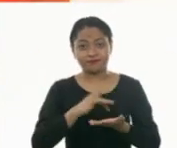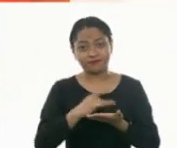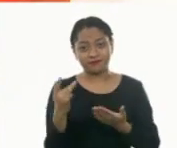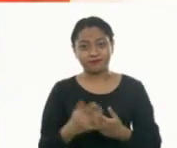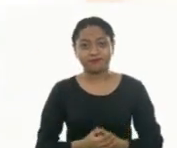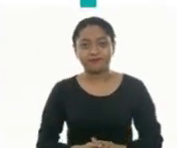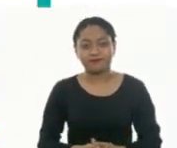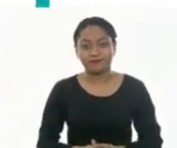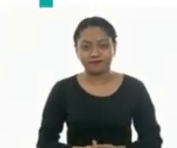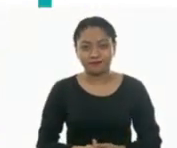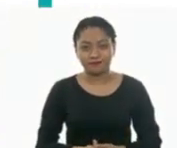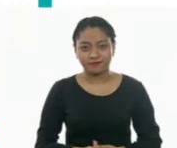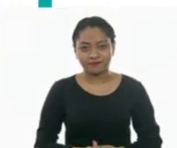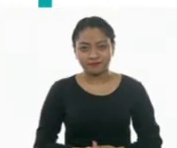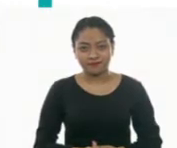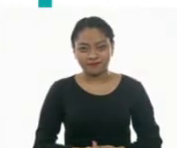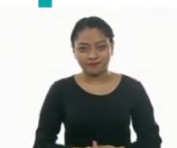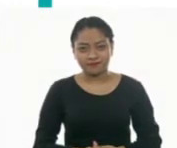estos programas.